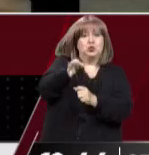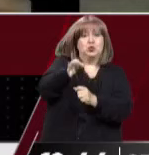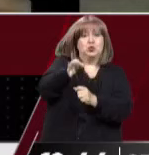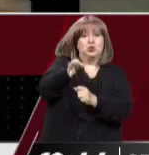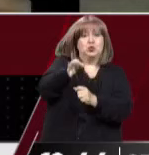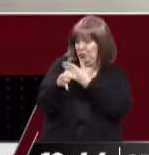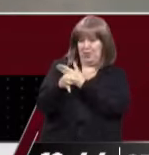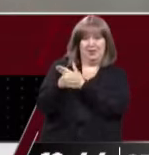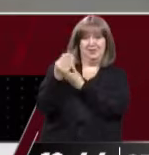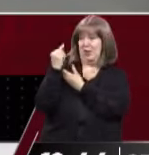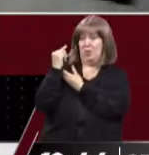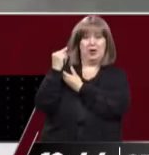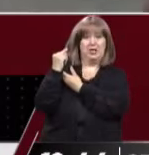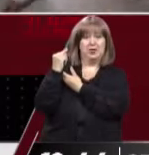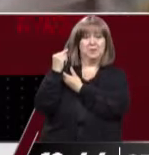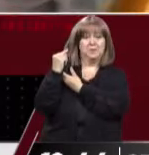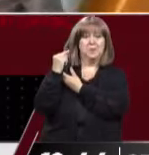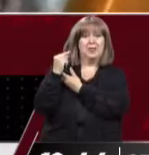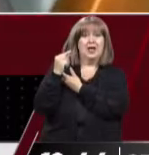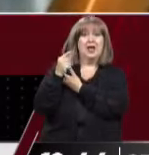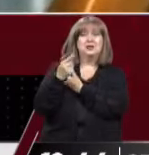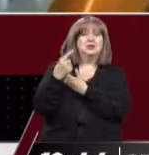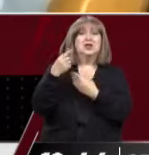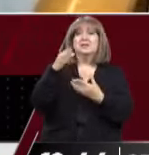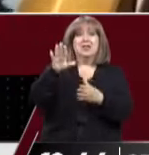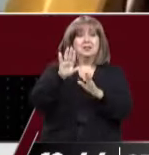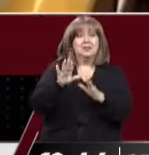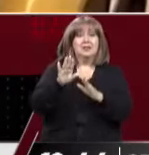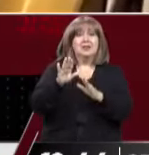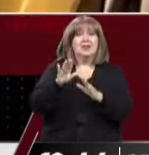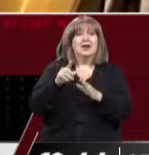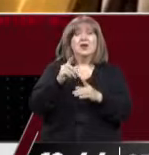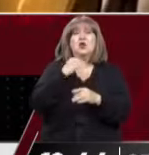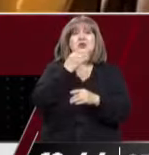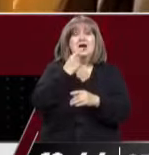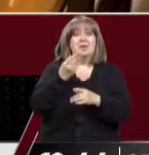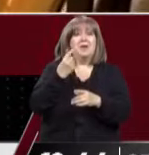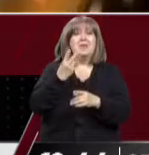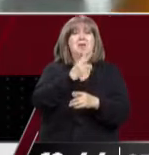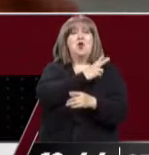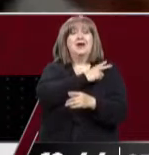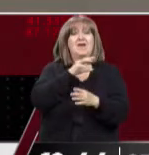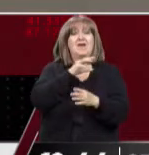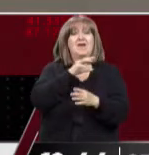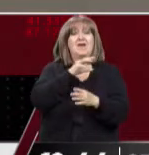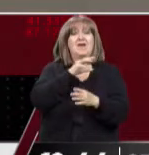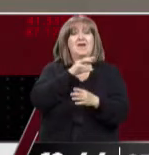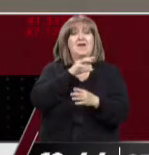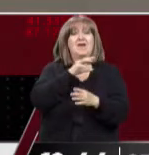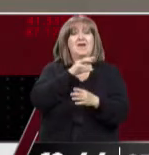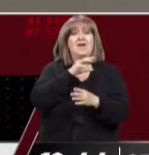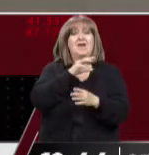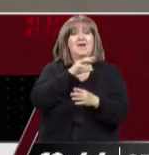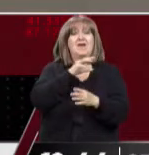Por lo cual quien tiene un pleno desconocimiento es el señor jefe regional por eso concurrimos con una nota